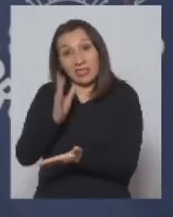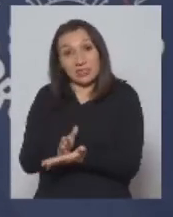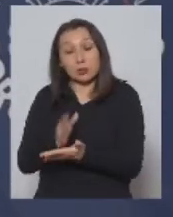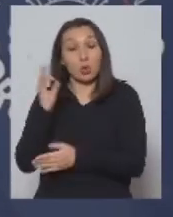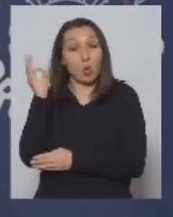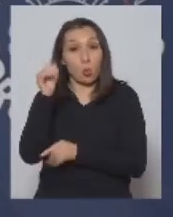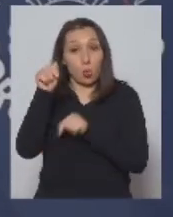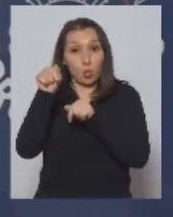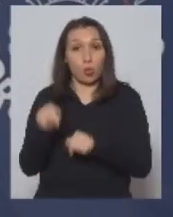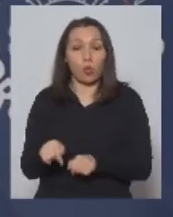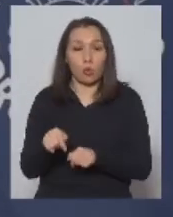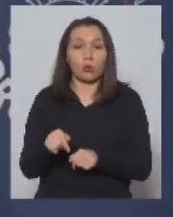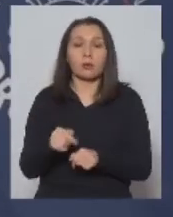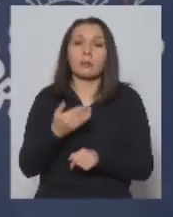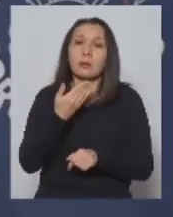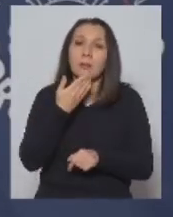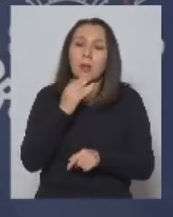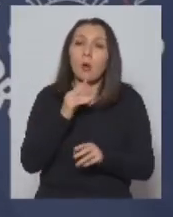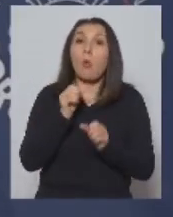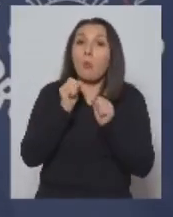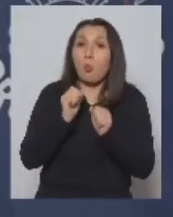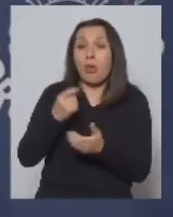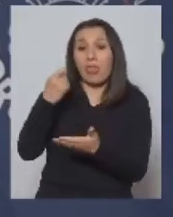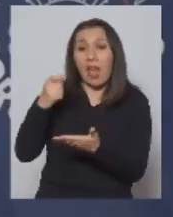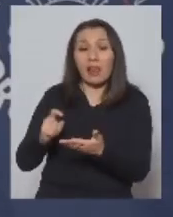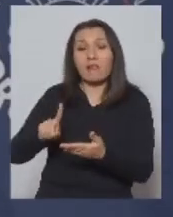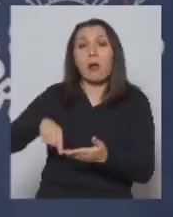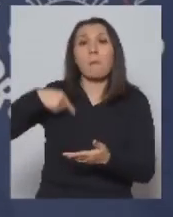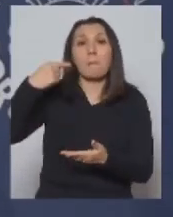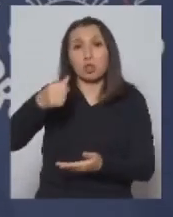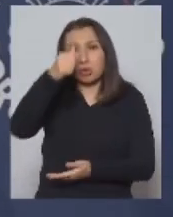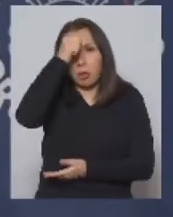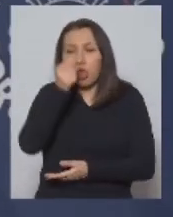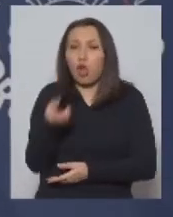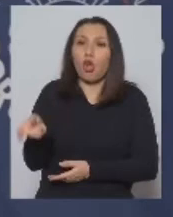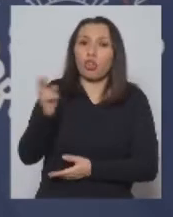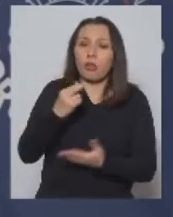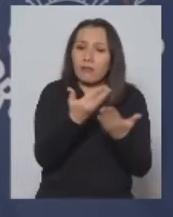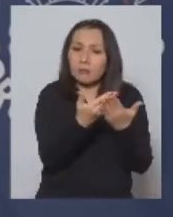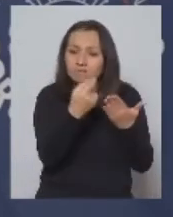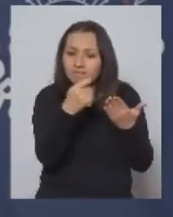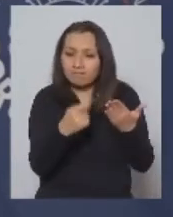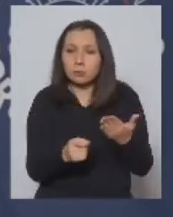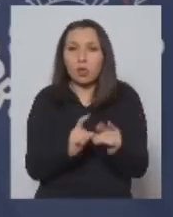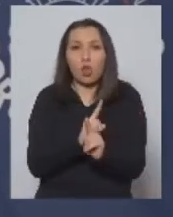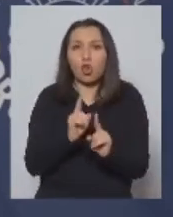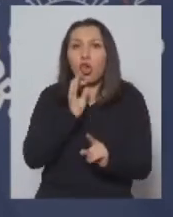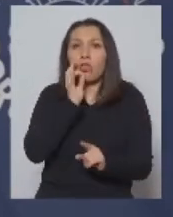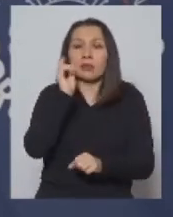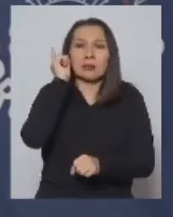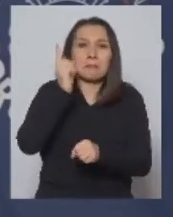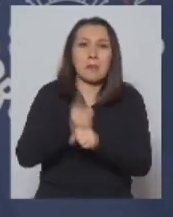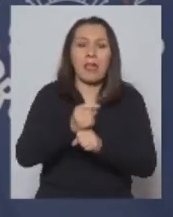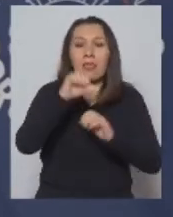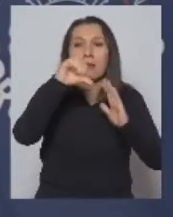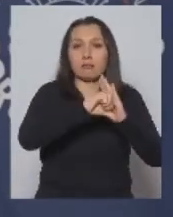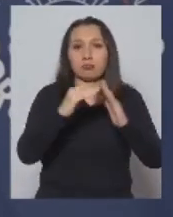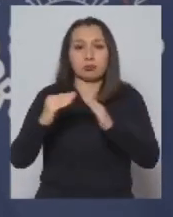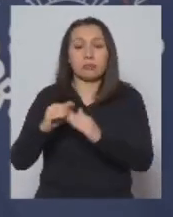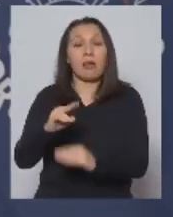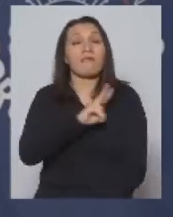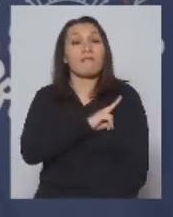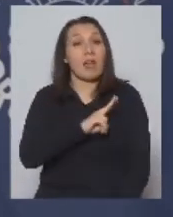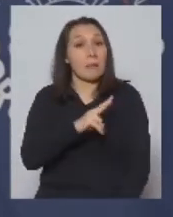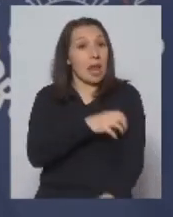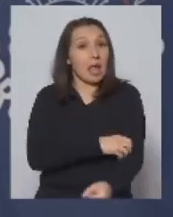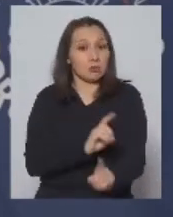la reunión de hoy día, sujeta a revisión el próximo domingo, es no declarar cuarentena en la región de Valparaíso